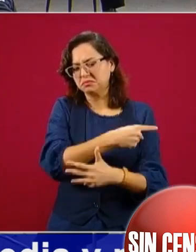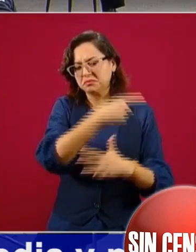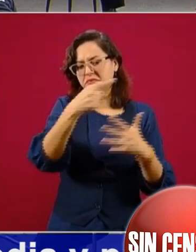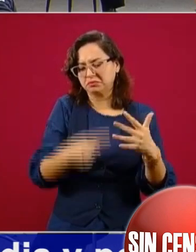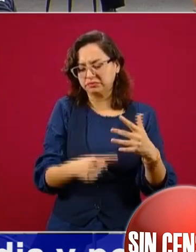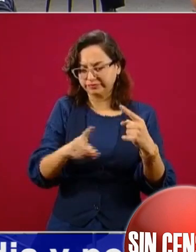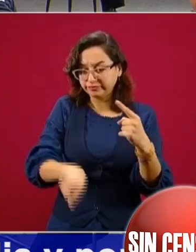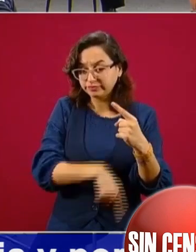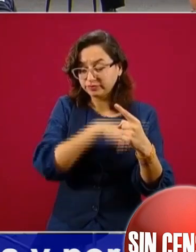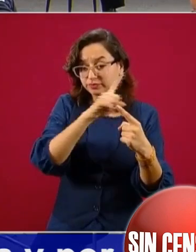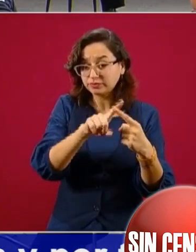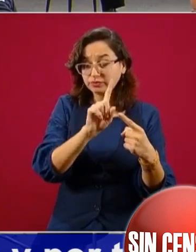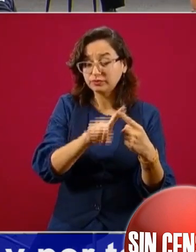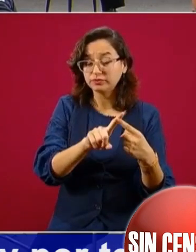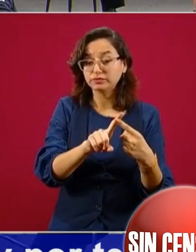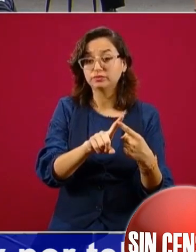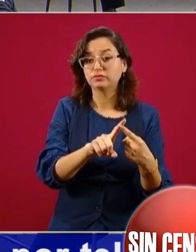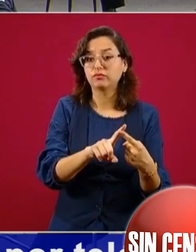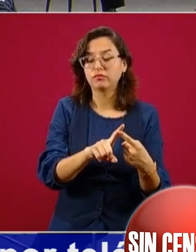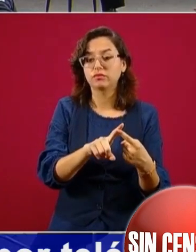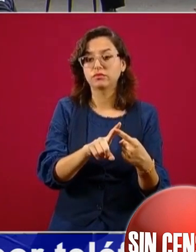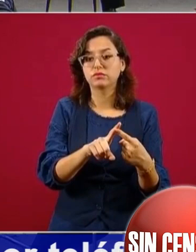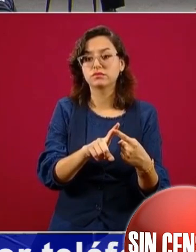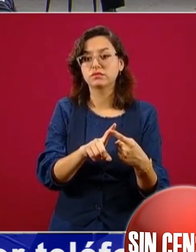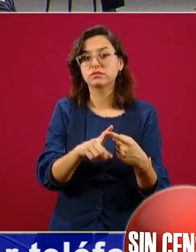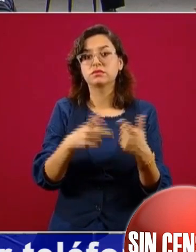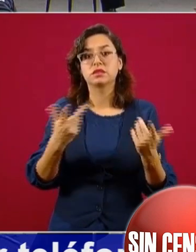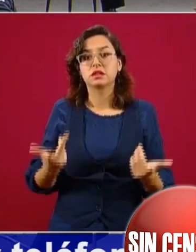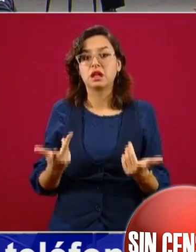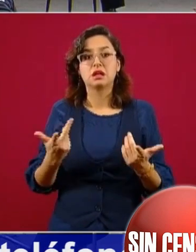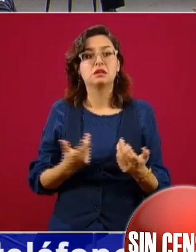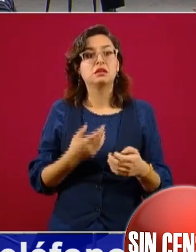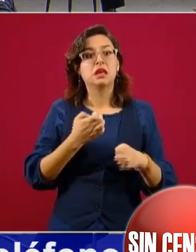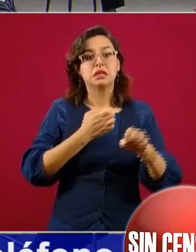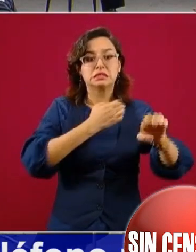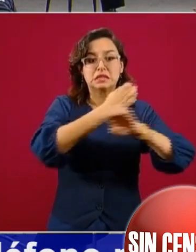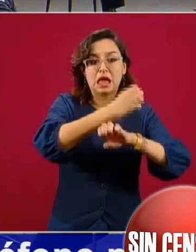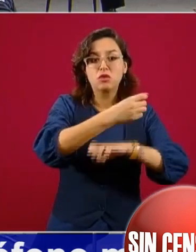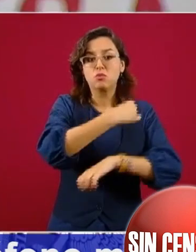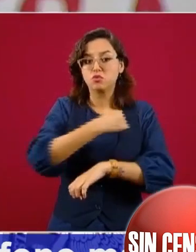Primero, porque son realidades distintas.